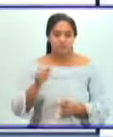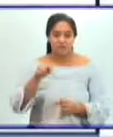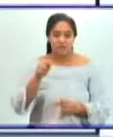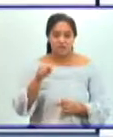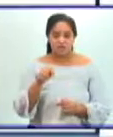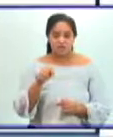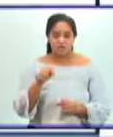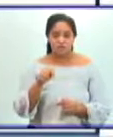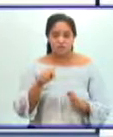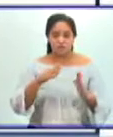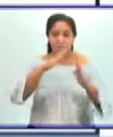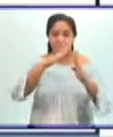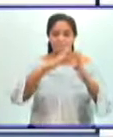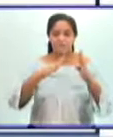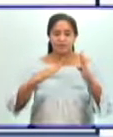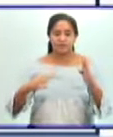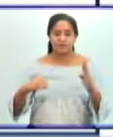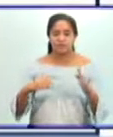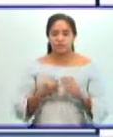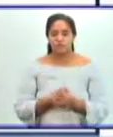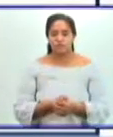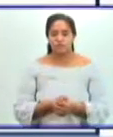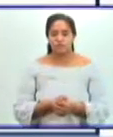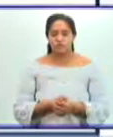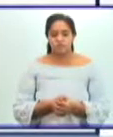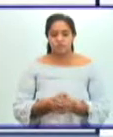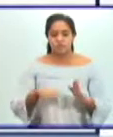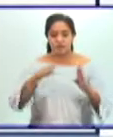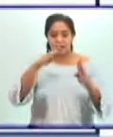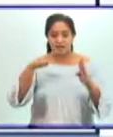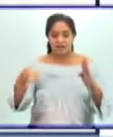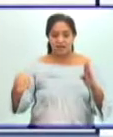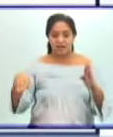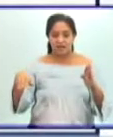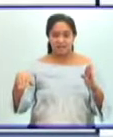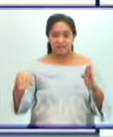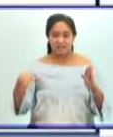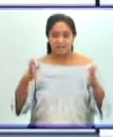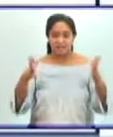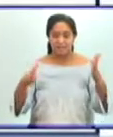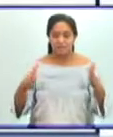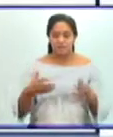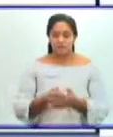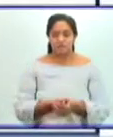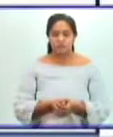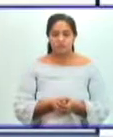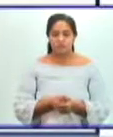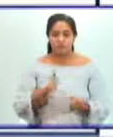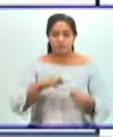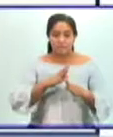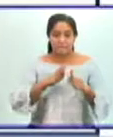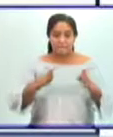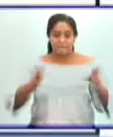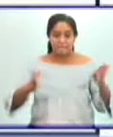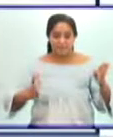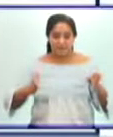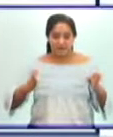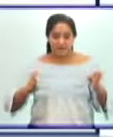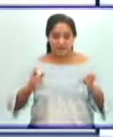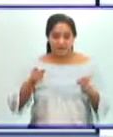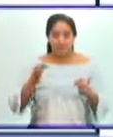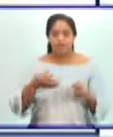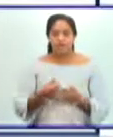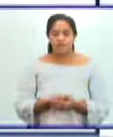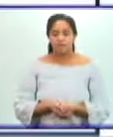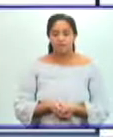perpendiculares y dos rectas perpendiculares a una misma recta son paralelas entre sí. Y a la vez, estas